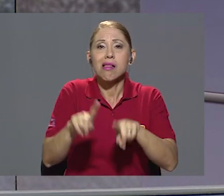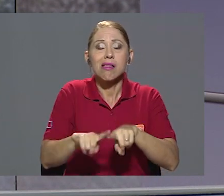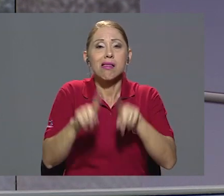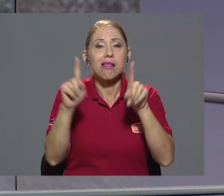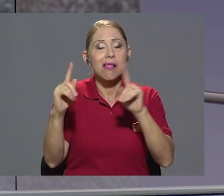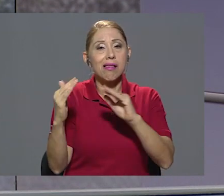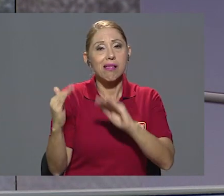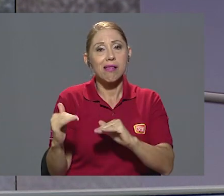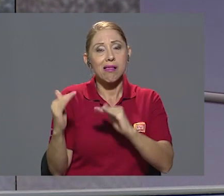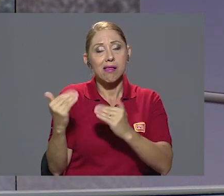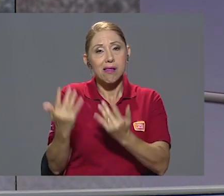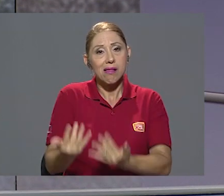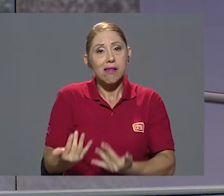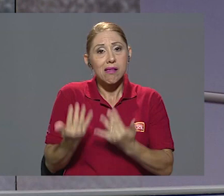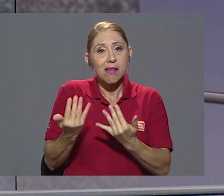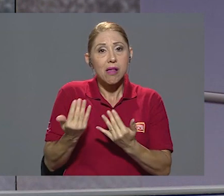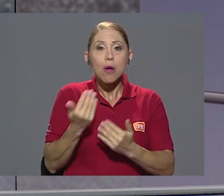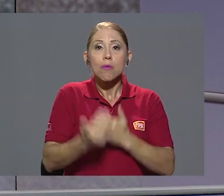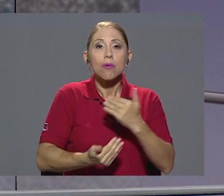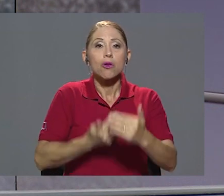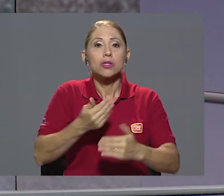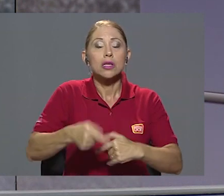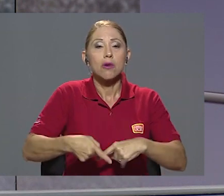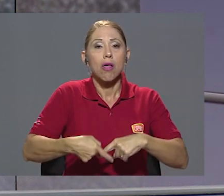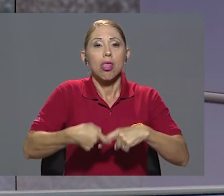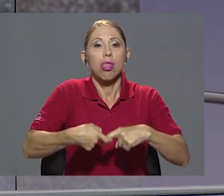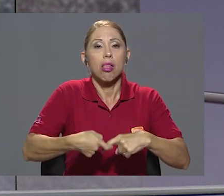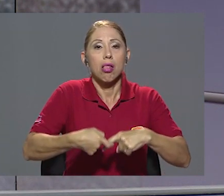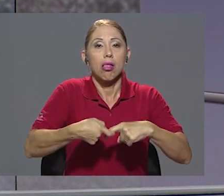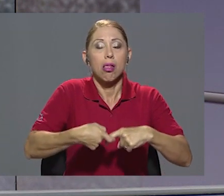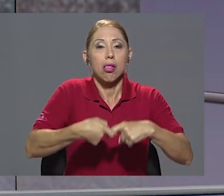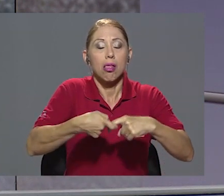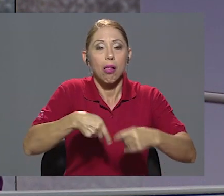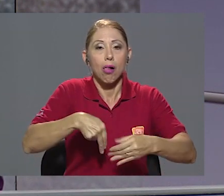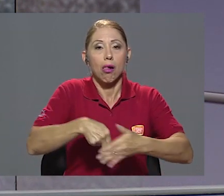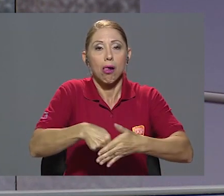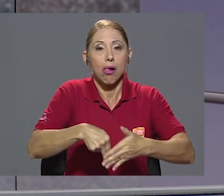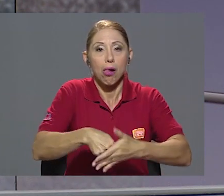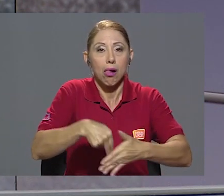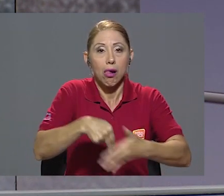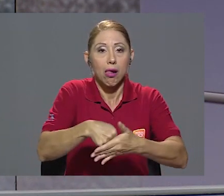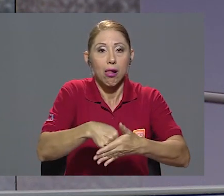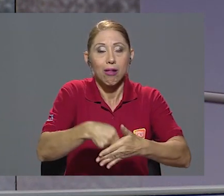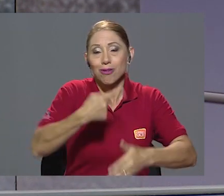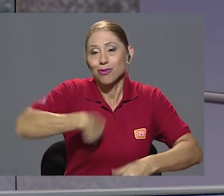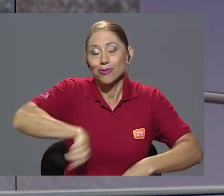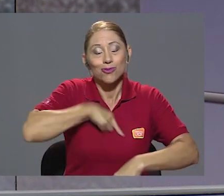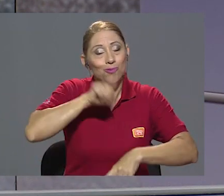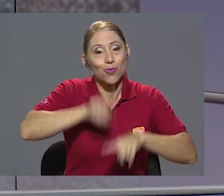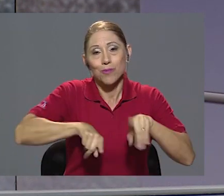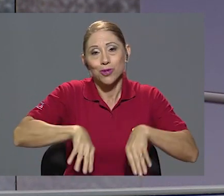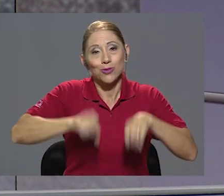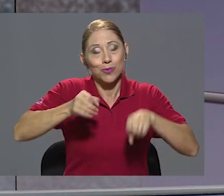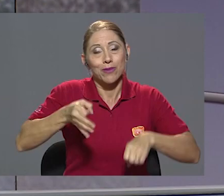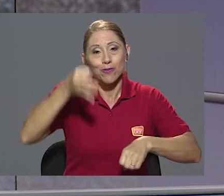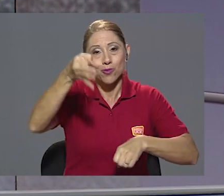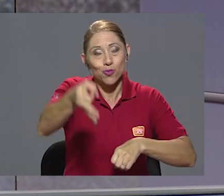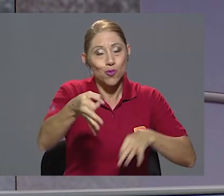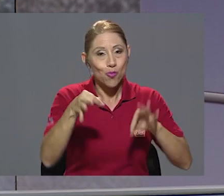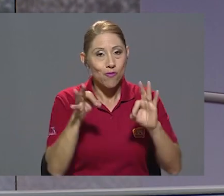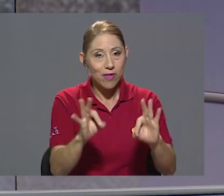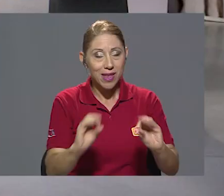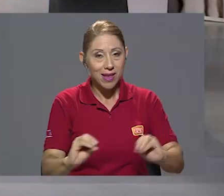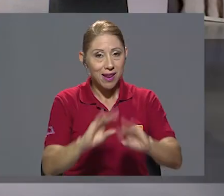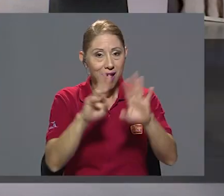y entrabando ese proceso que no nos va a permitir asumir de una manera clara y responsable el futuro.